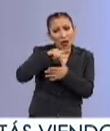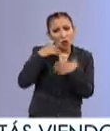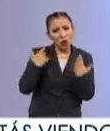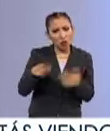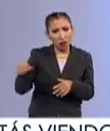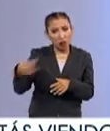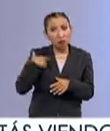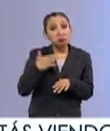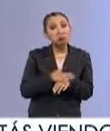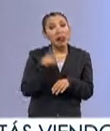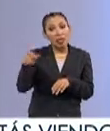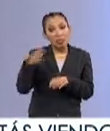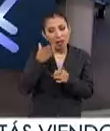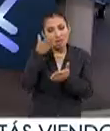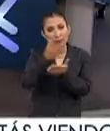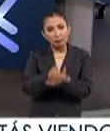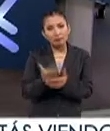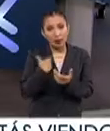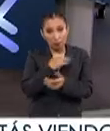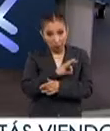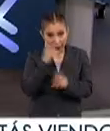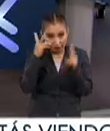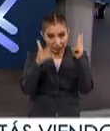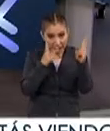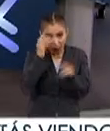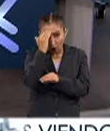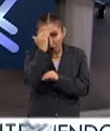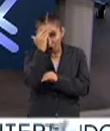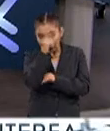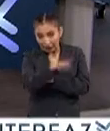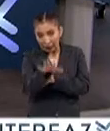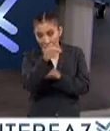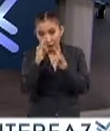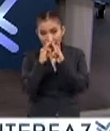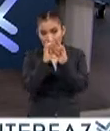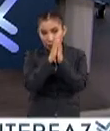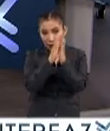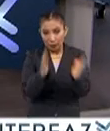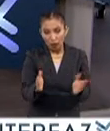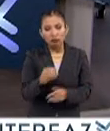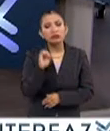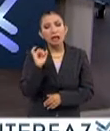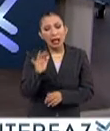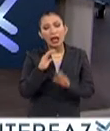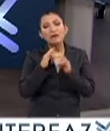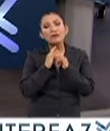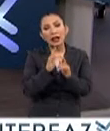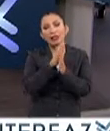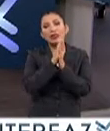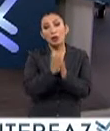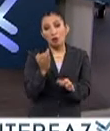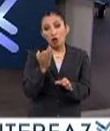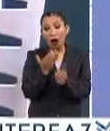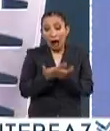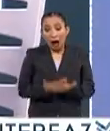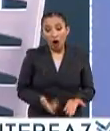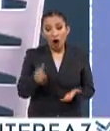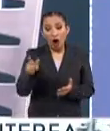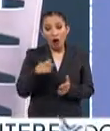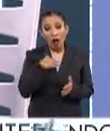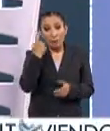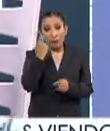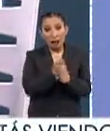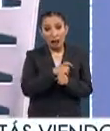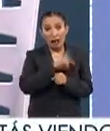pues es una excelente alternativa. Puede visitarla, puede conocerla ahí en la Feria del Libro de Sí, Pachuca. en la Feria del Libro en esta ocasión llegaron